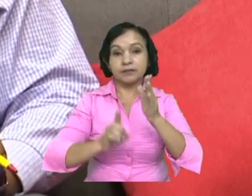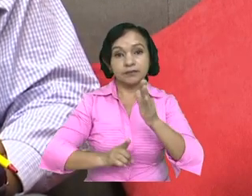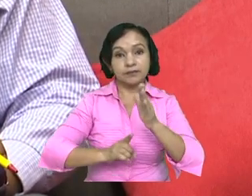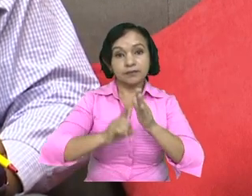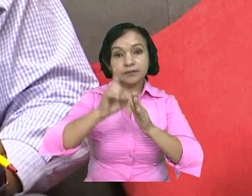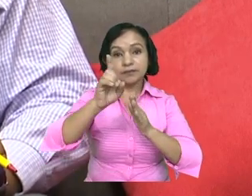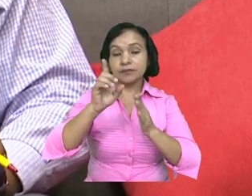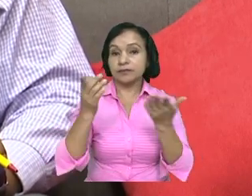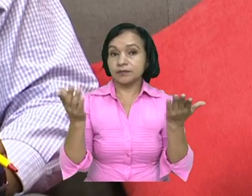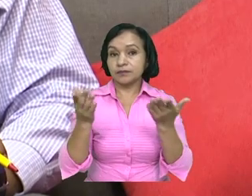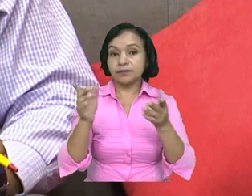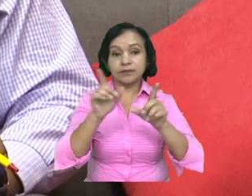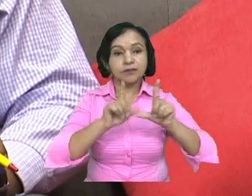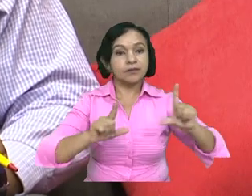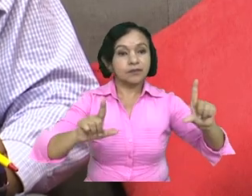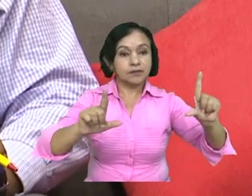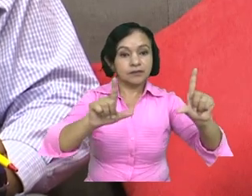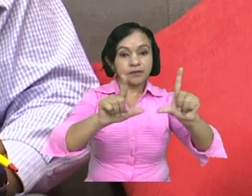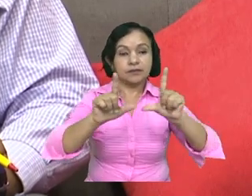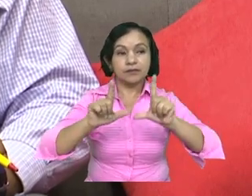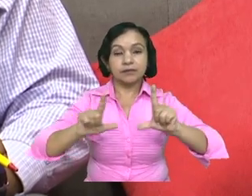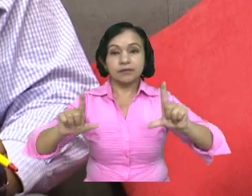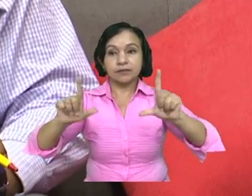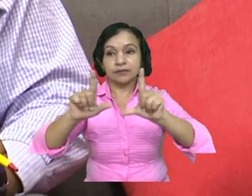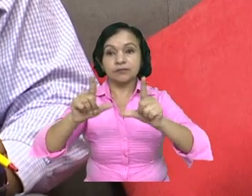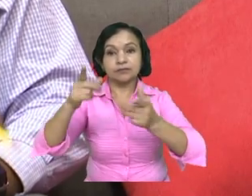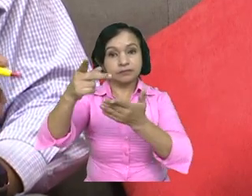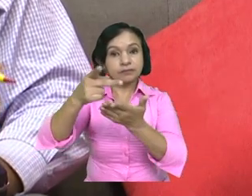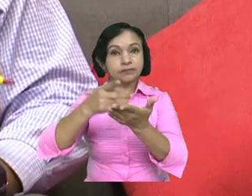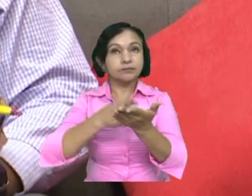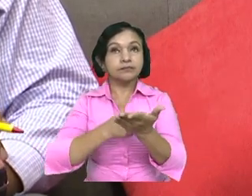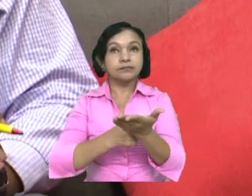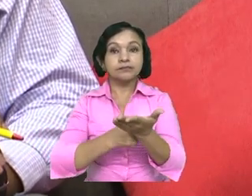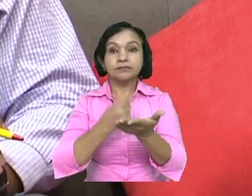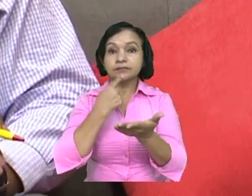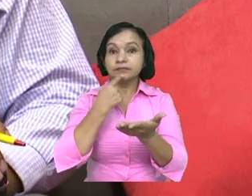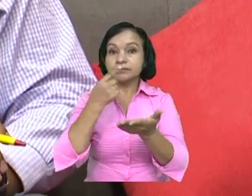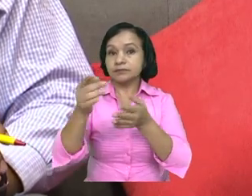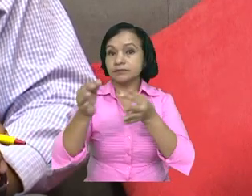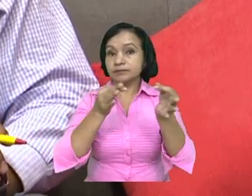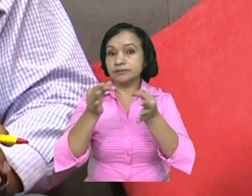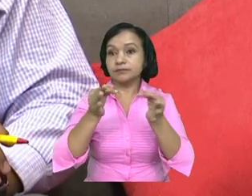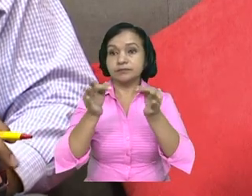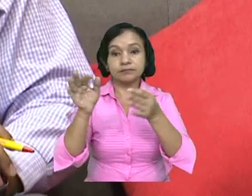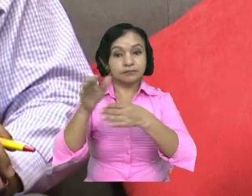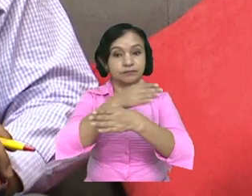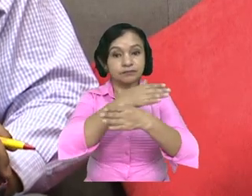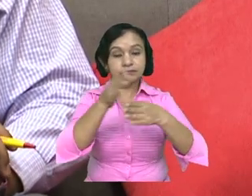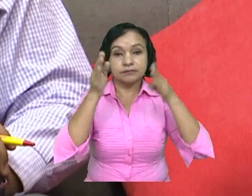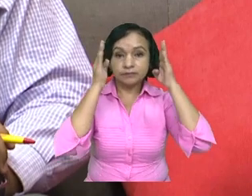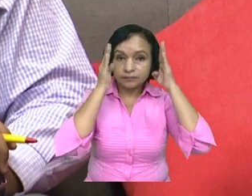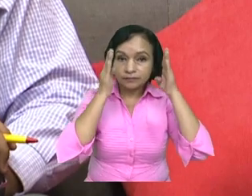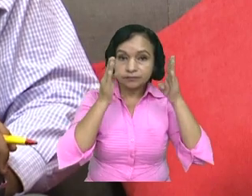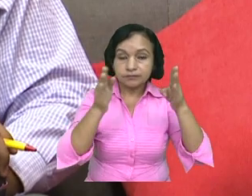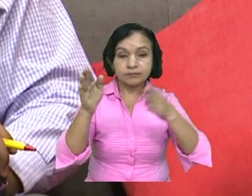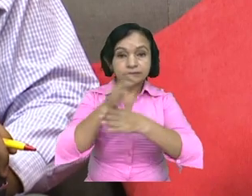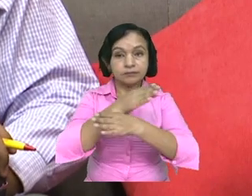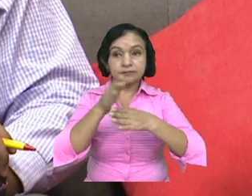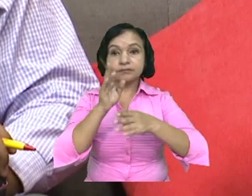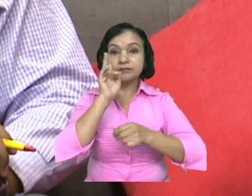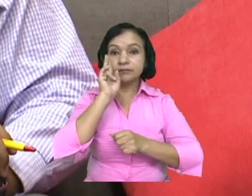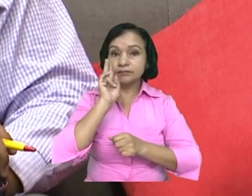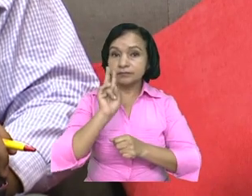una región o una zona, pues precisamente estos proyectos, y ahí como usted lo mencionaba, multiservicios, multifuncionales, hemos